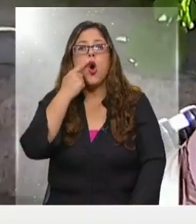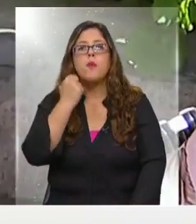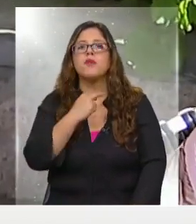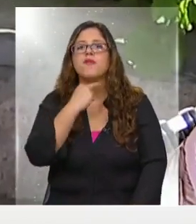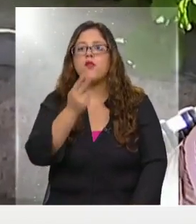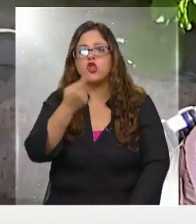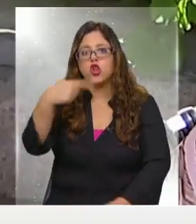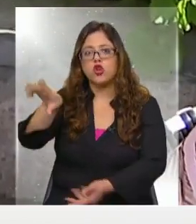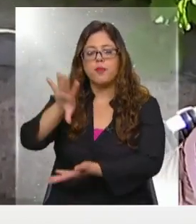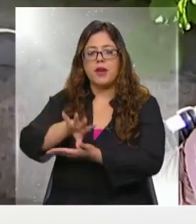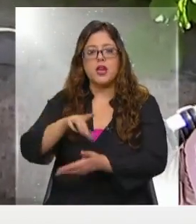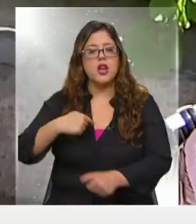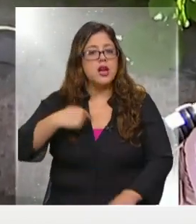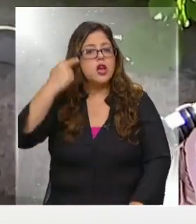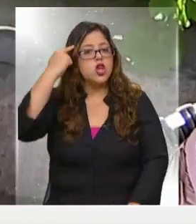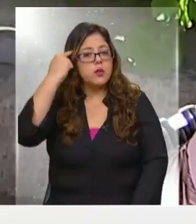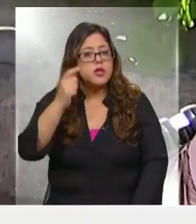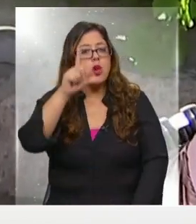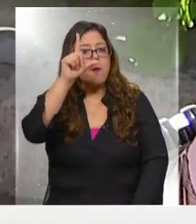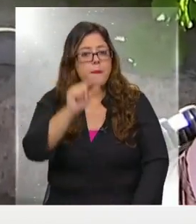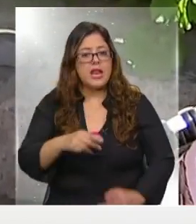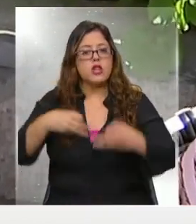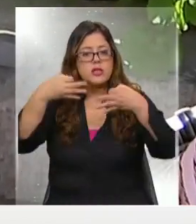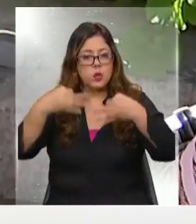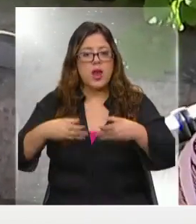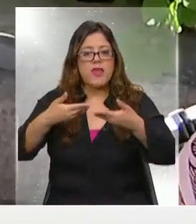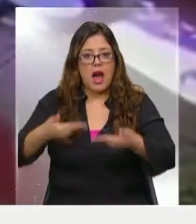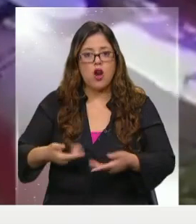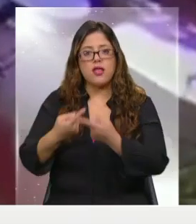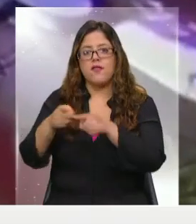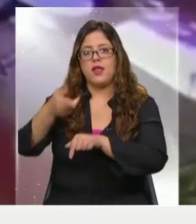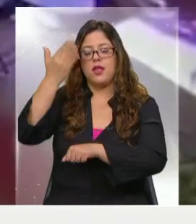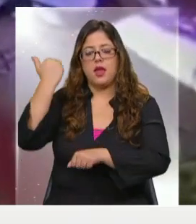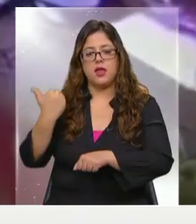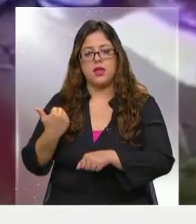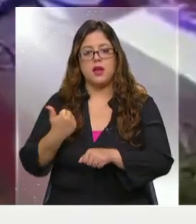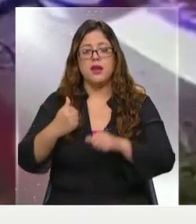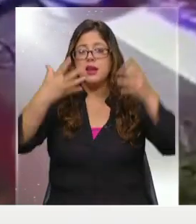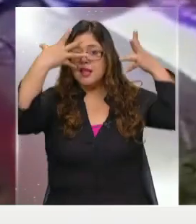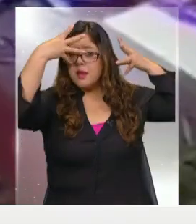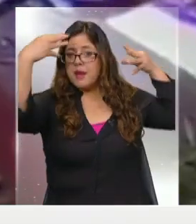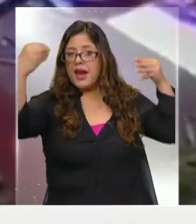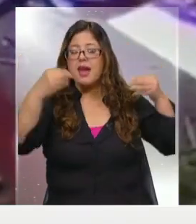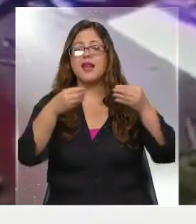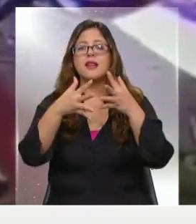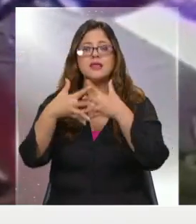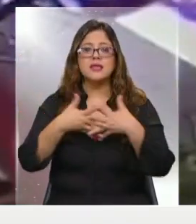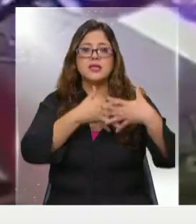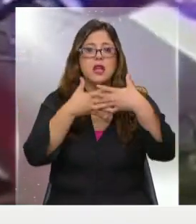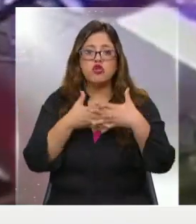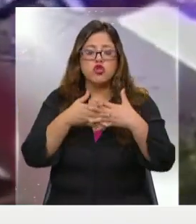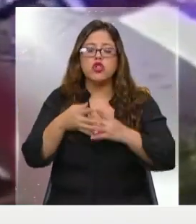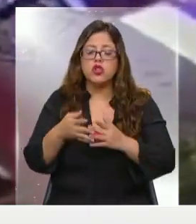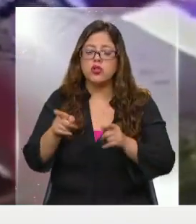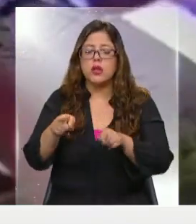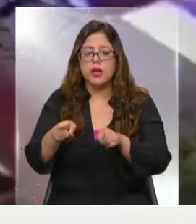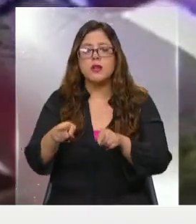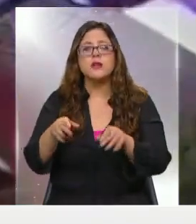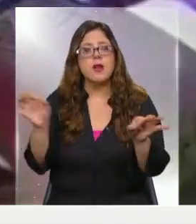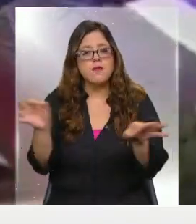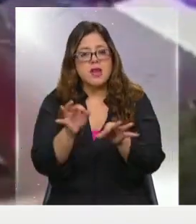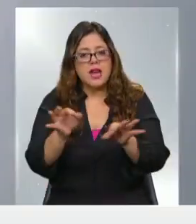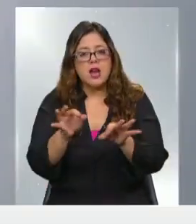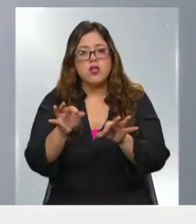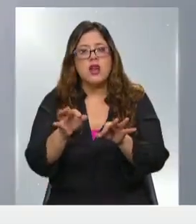pienso que menos seguridad ahora que antes. Desde la Embajada de Estados Unidos se refirieron al hecho que afectó a los